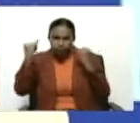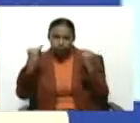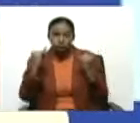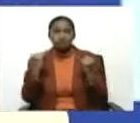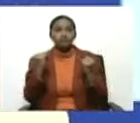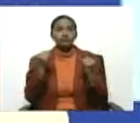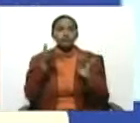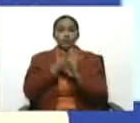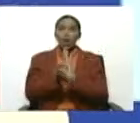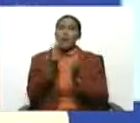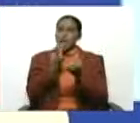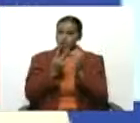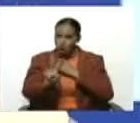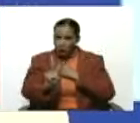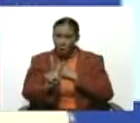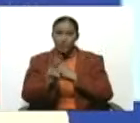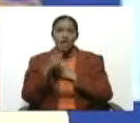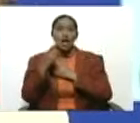mucha